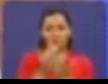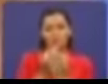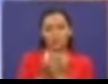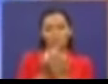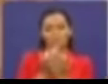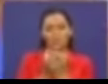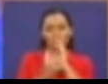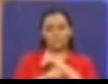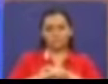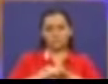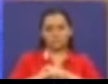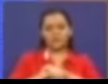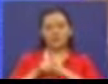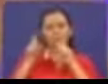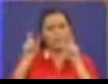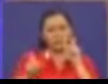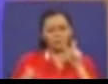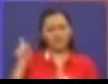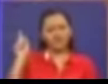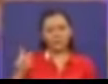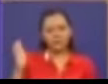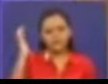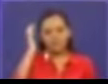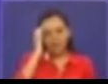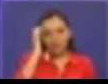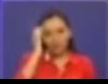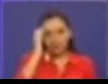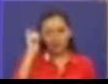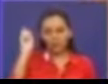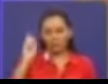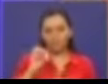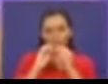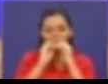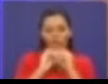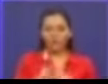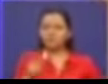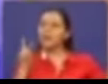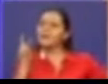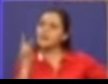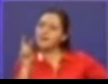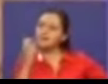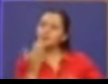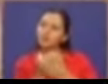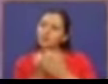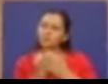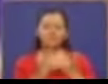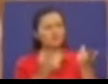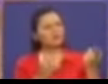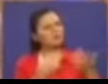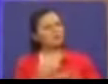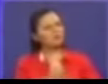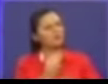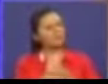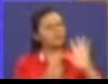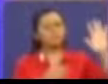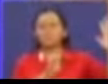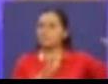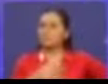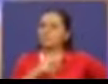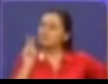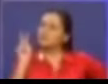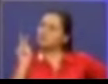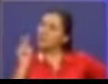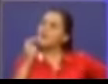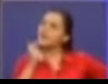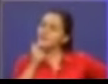económicos, porque la gente debe informarse y formarse sobre estos temas para no ser engañados por los mismos de siempre, para que no